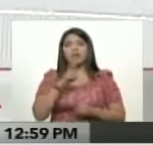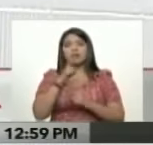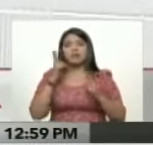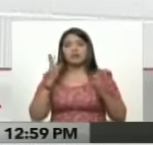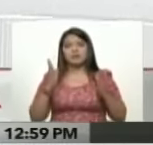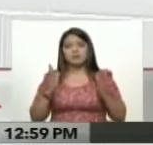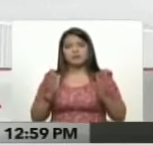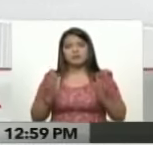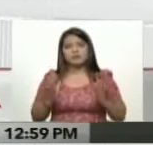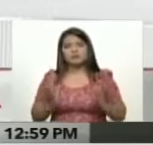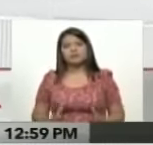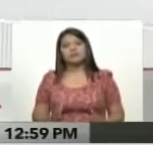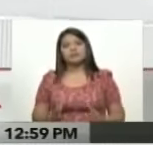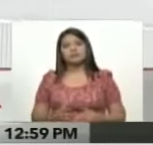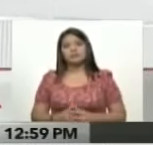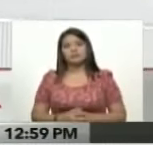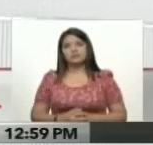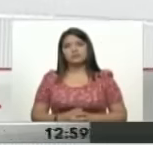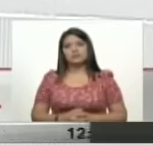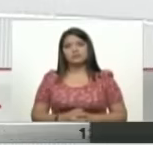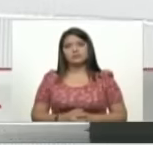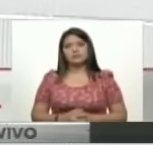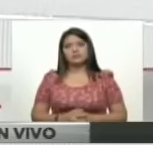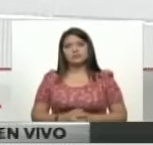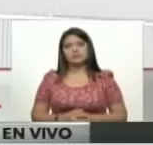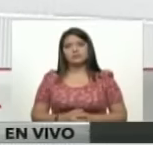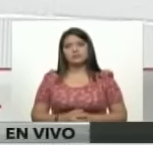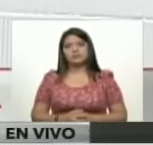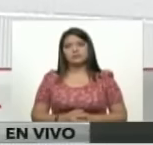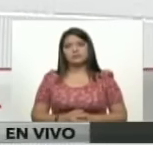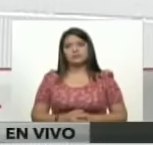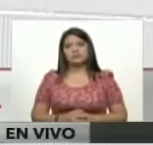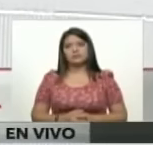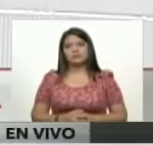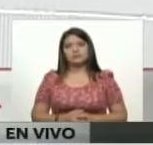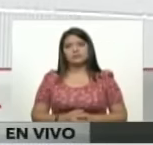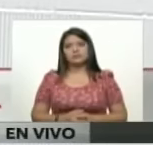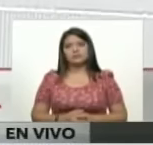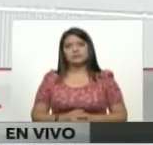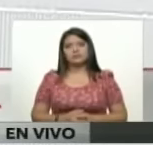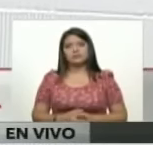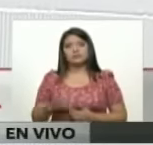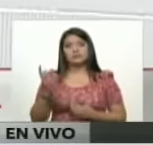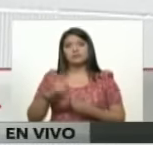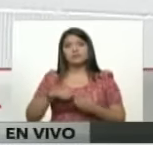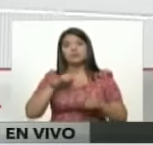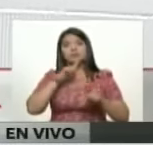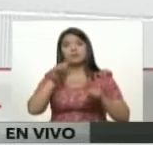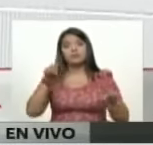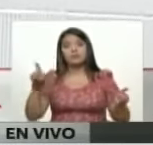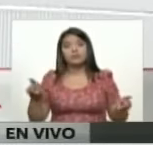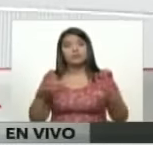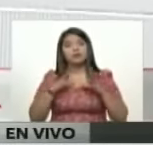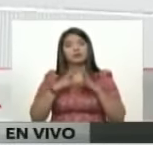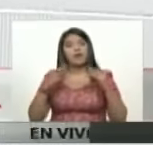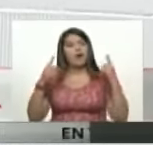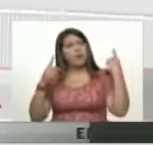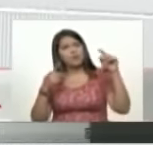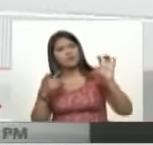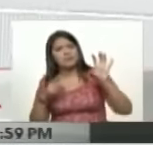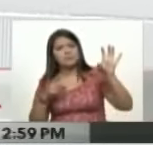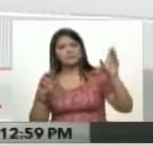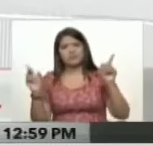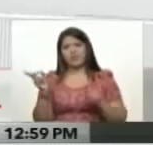venezolanidad de nuestro rodándose de la tentación de recurrir a consultores foráneos